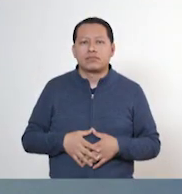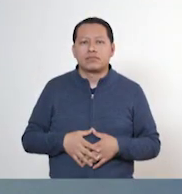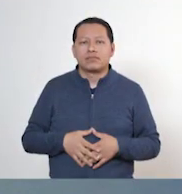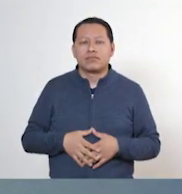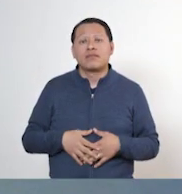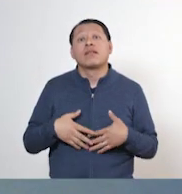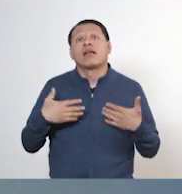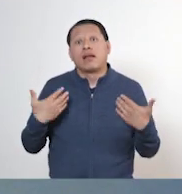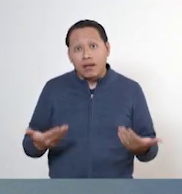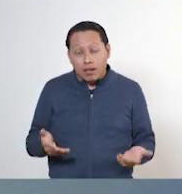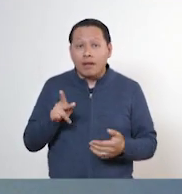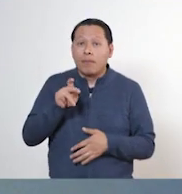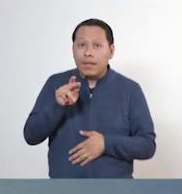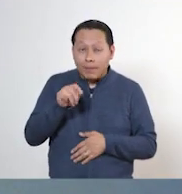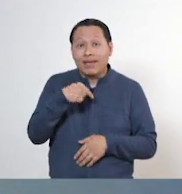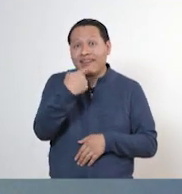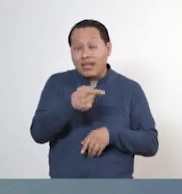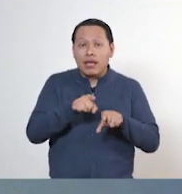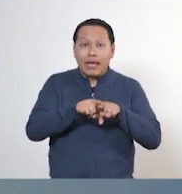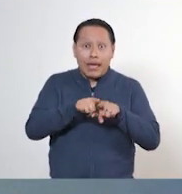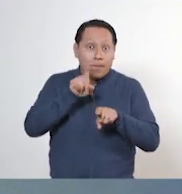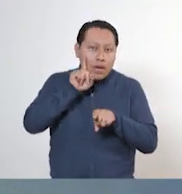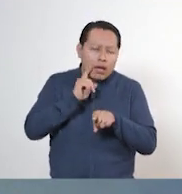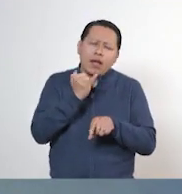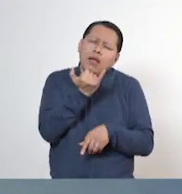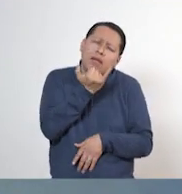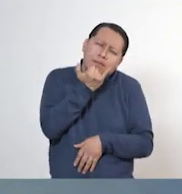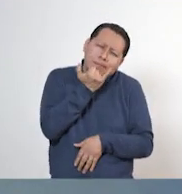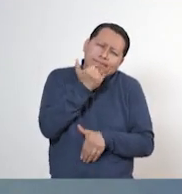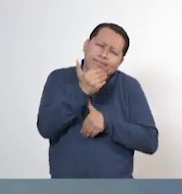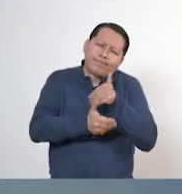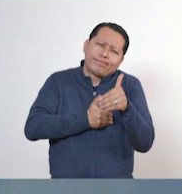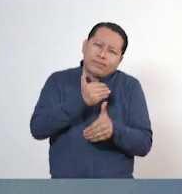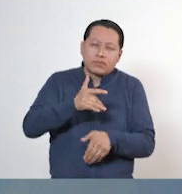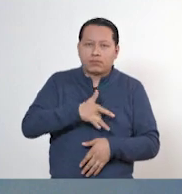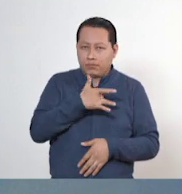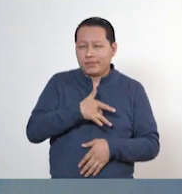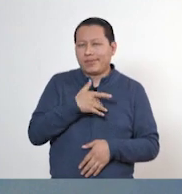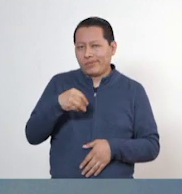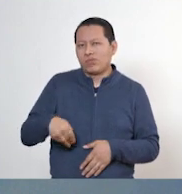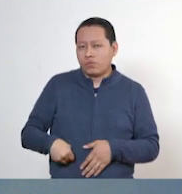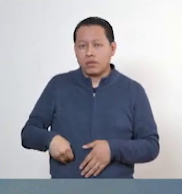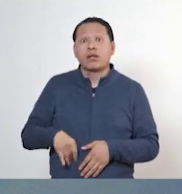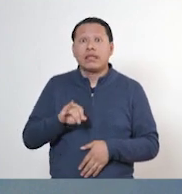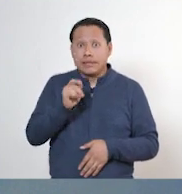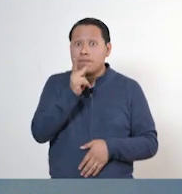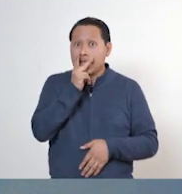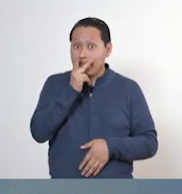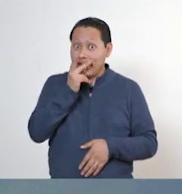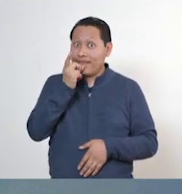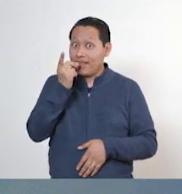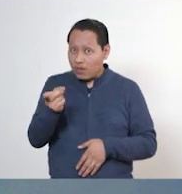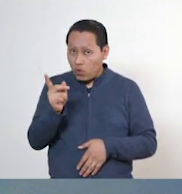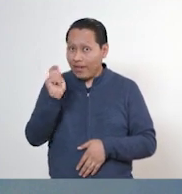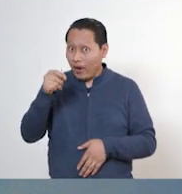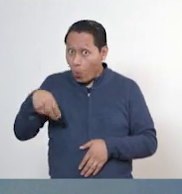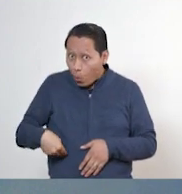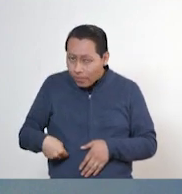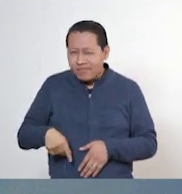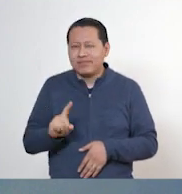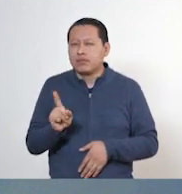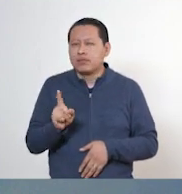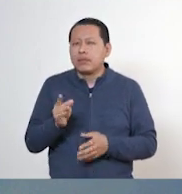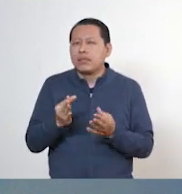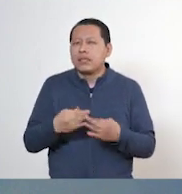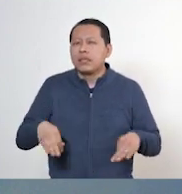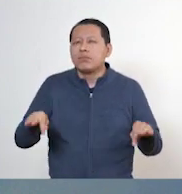Qué bueno que Pepe se disculpó con su hermana. Se sentía muy culpable. Así es, pero como le dijo su papá, no se trata de culpas, se trata